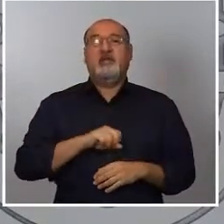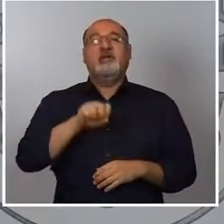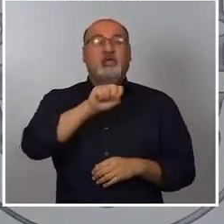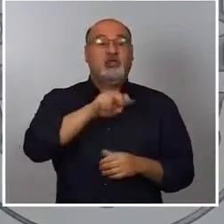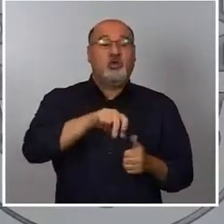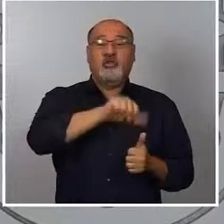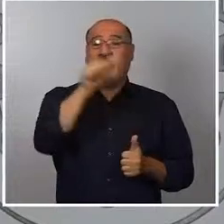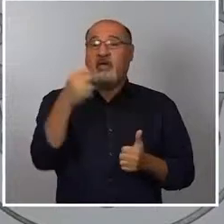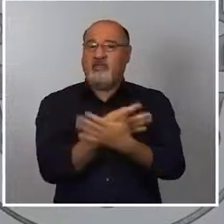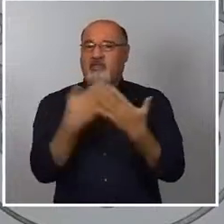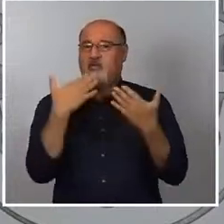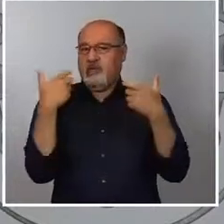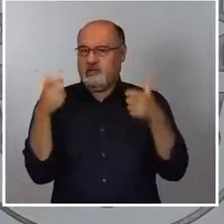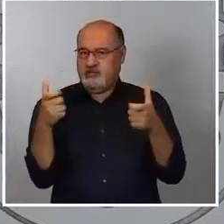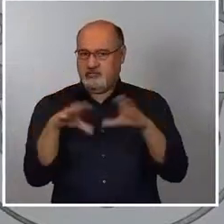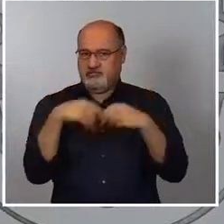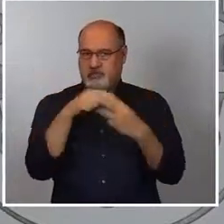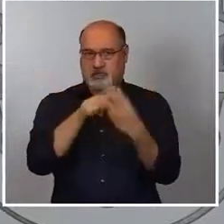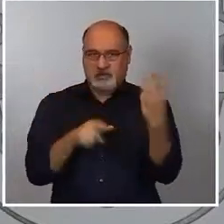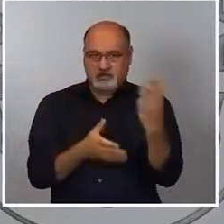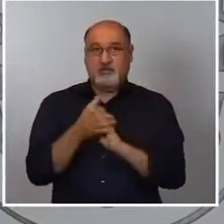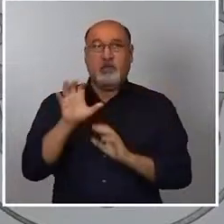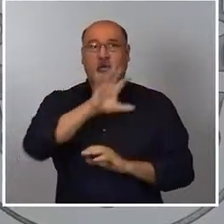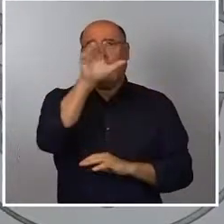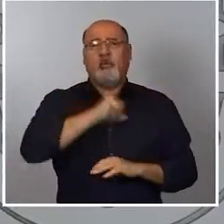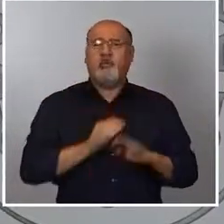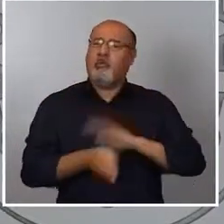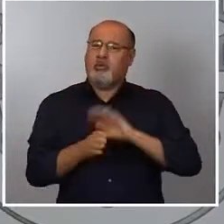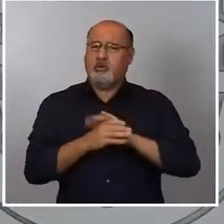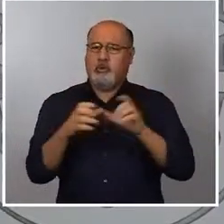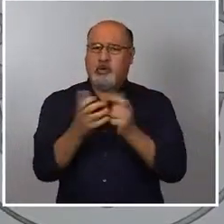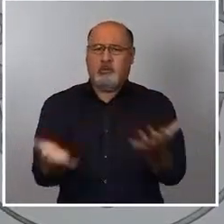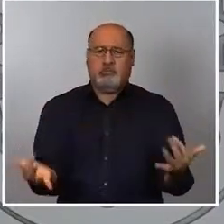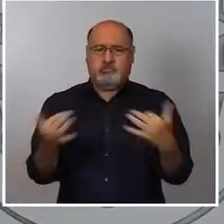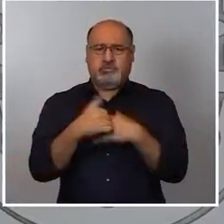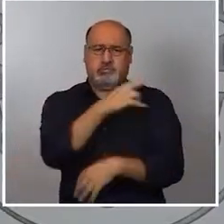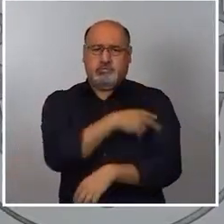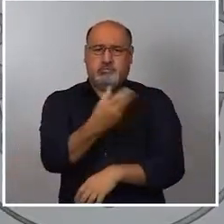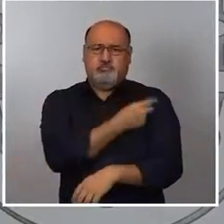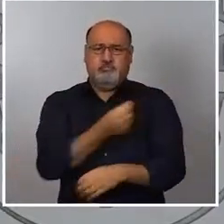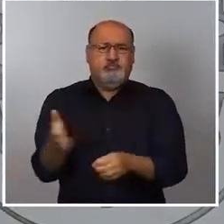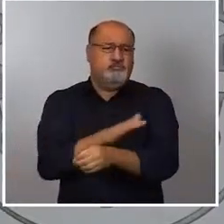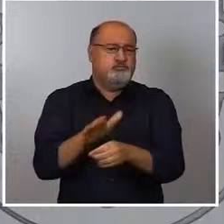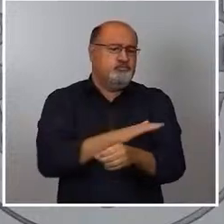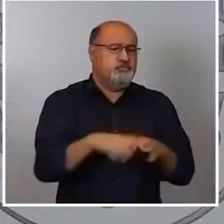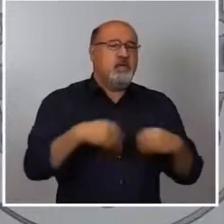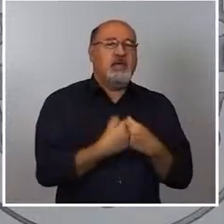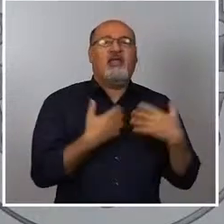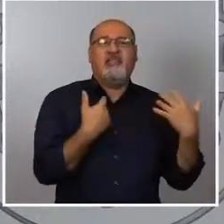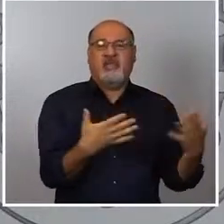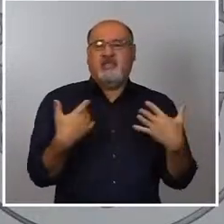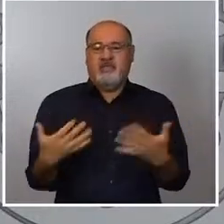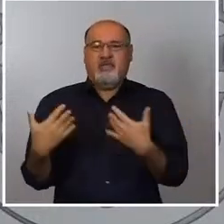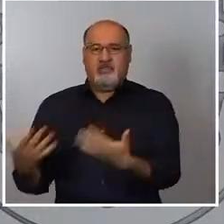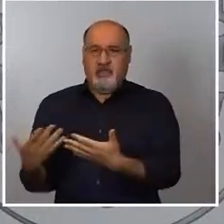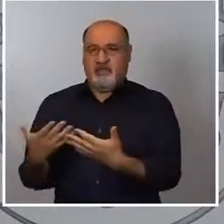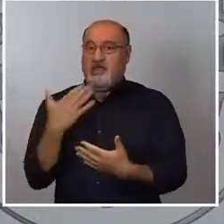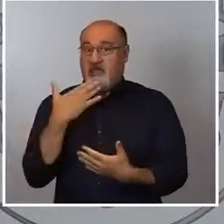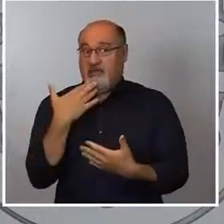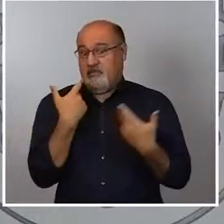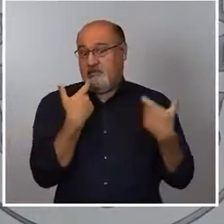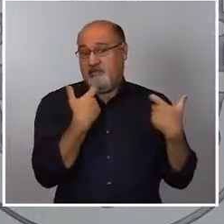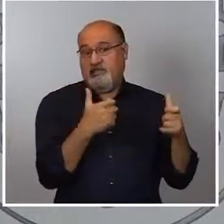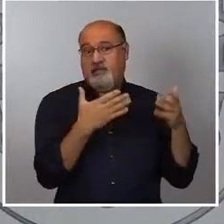en las comunidades autónomas siguen avanzando en estas coberturas y tareas de grupo de diez en diez pero ya se puede solapar y son